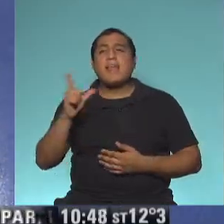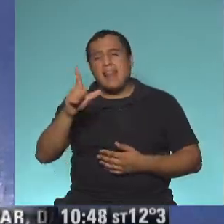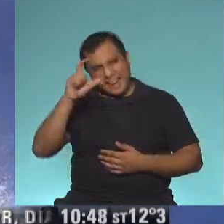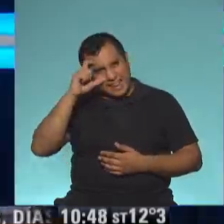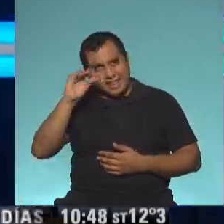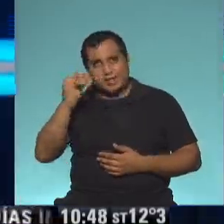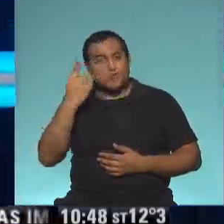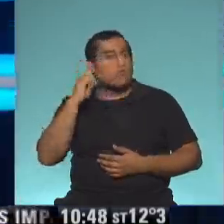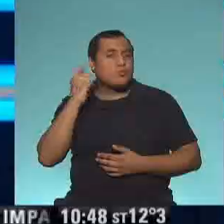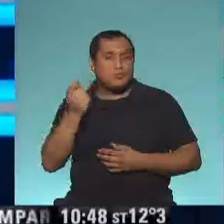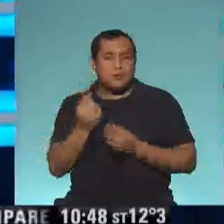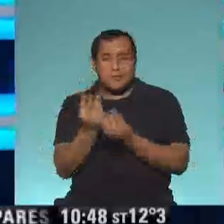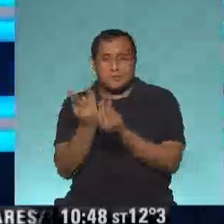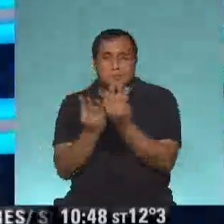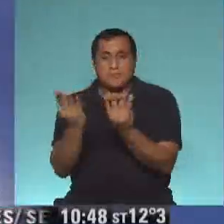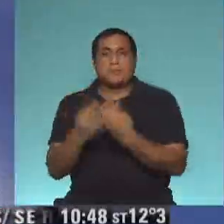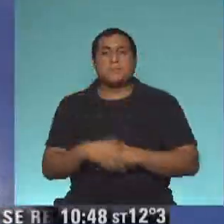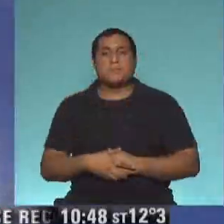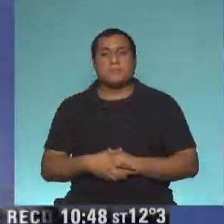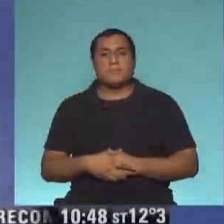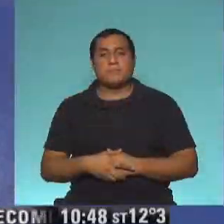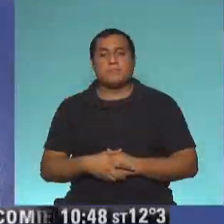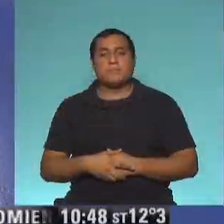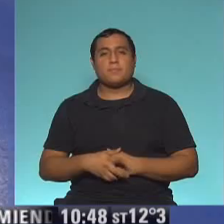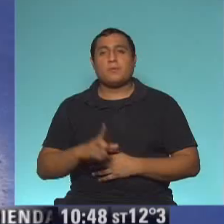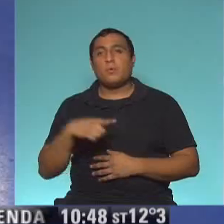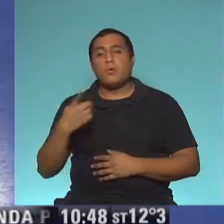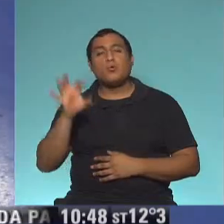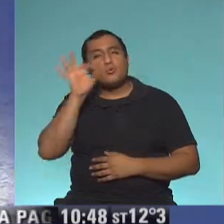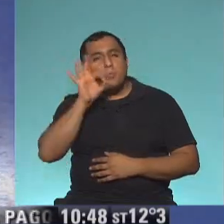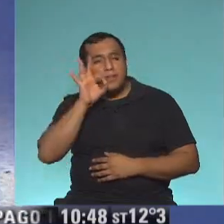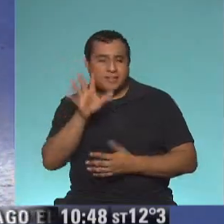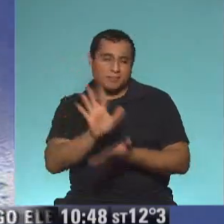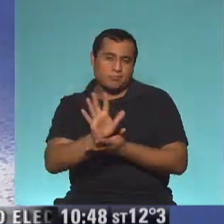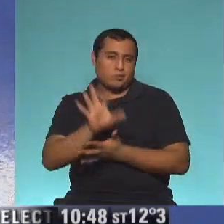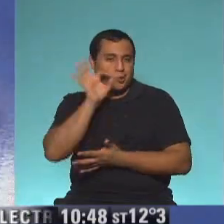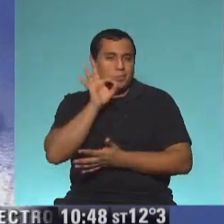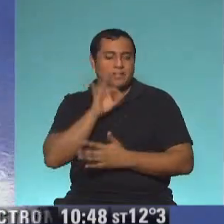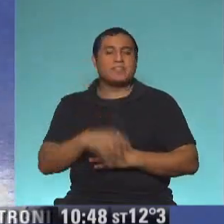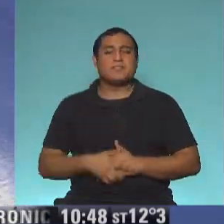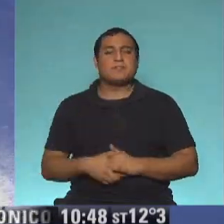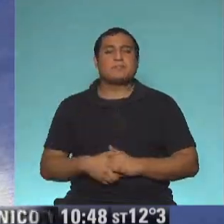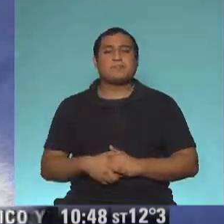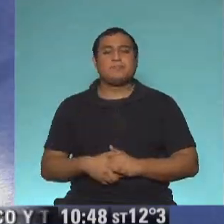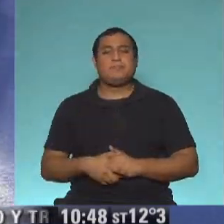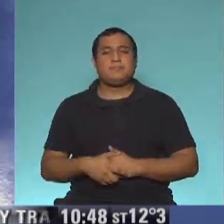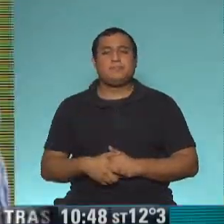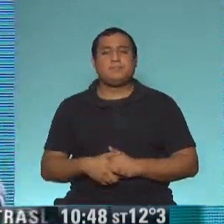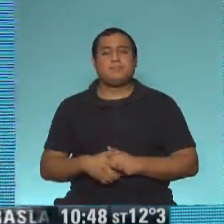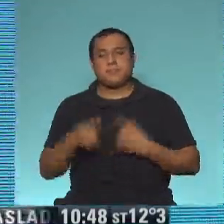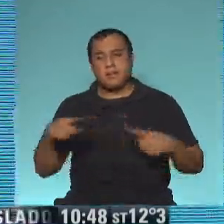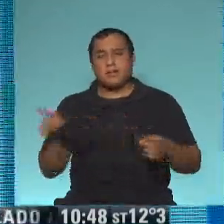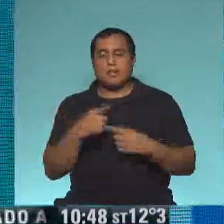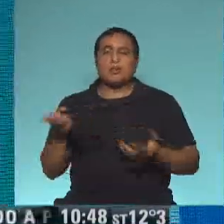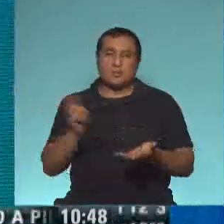lechuga! ¡La lechuga! ¡Y el tomate! ¡Y el tomate! Esta es la danza de